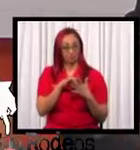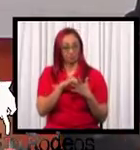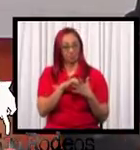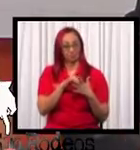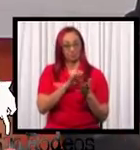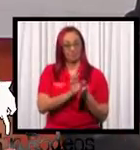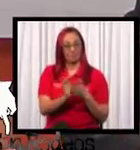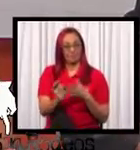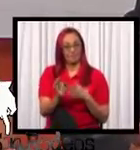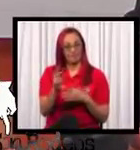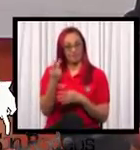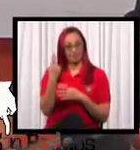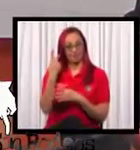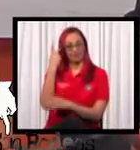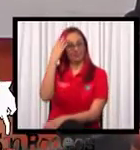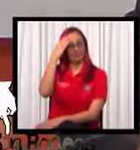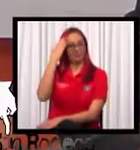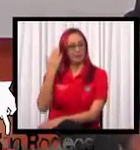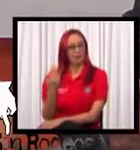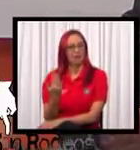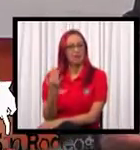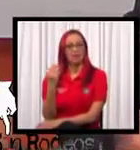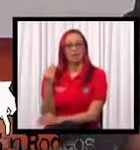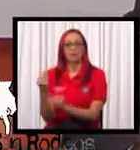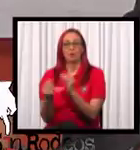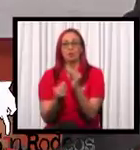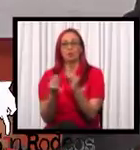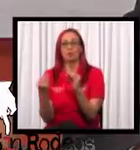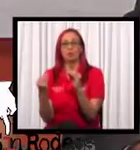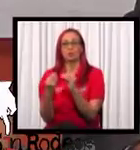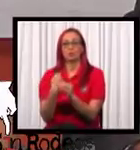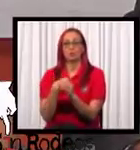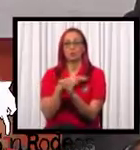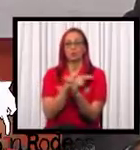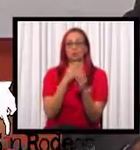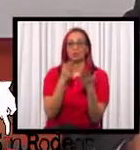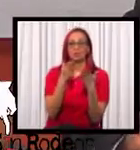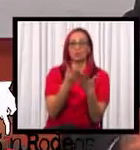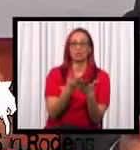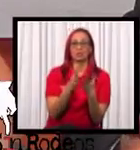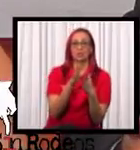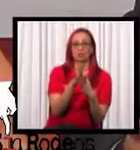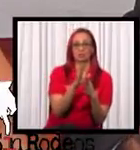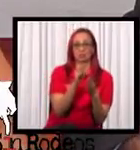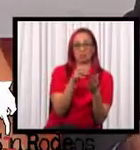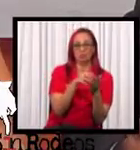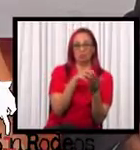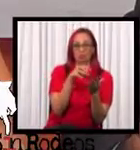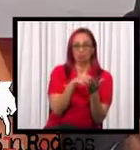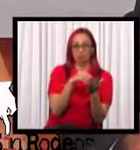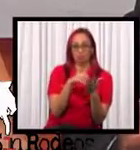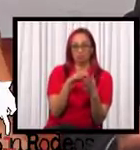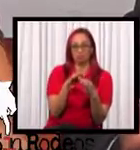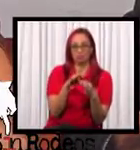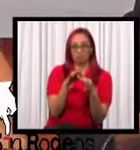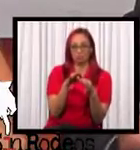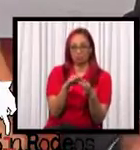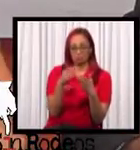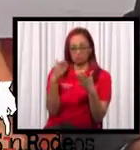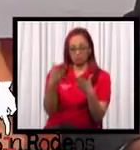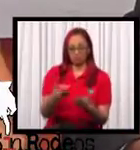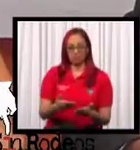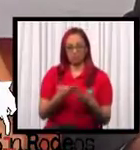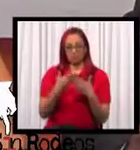riesgo, porque el productor nuestro entrega a la industria su arroz, la industria lo recibe, lo seca,